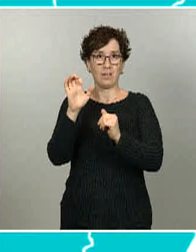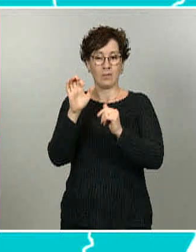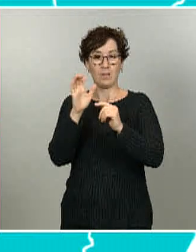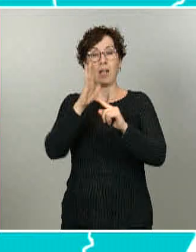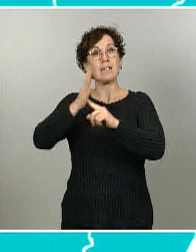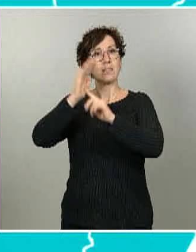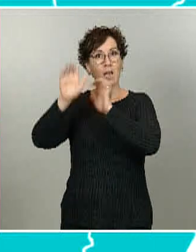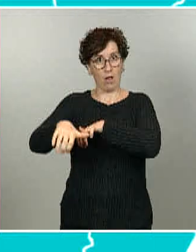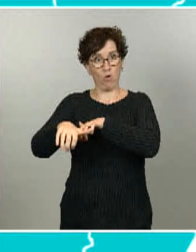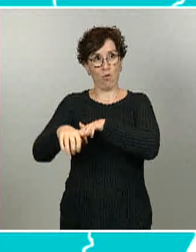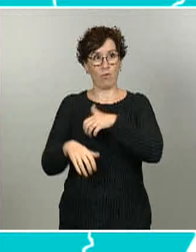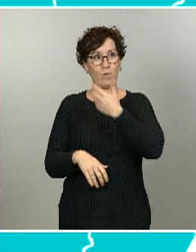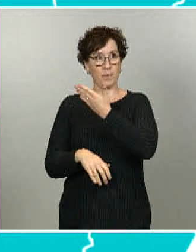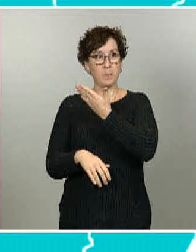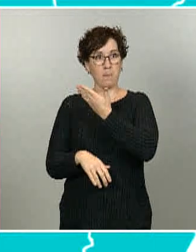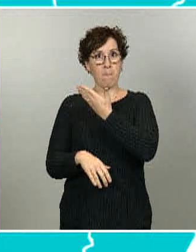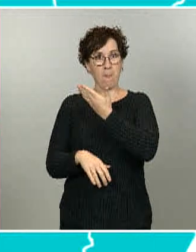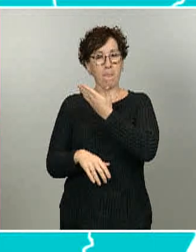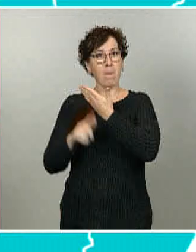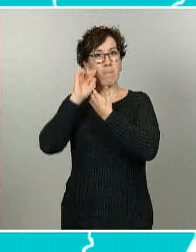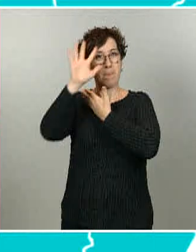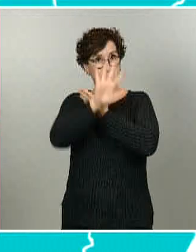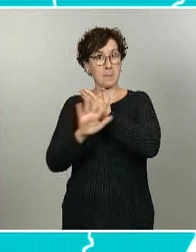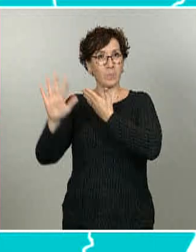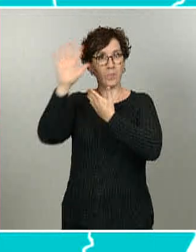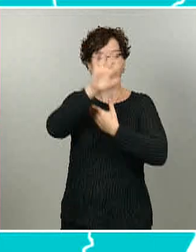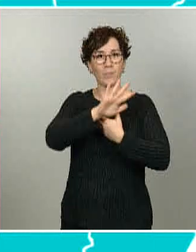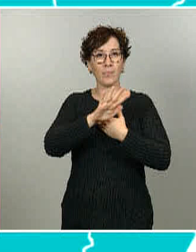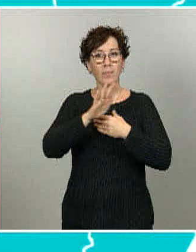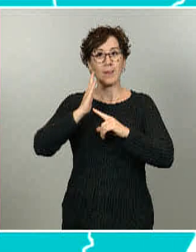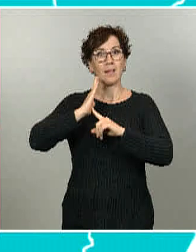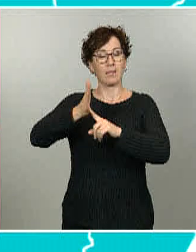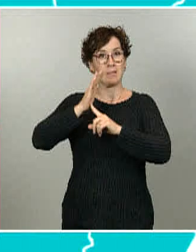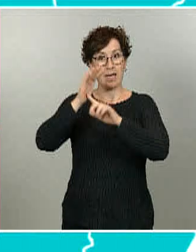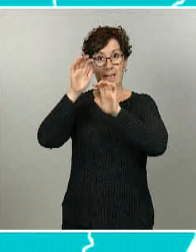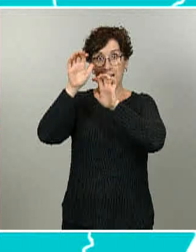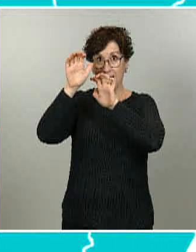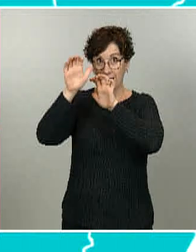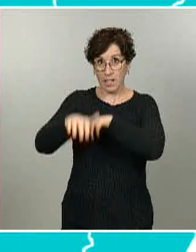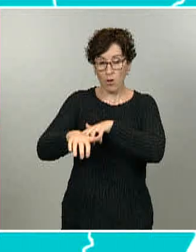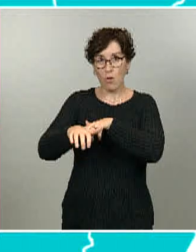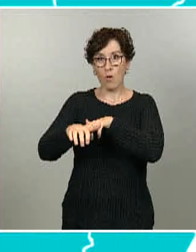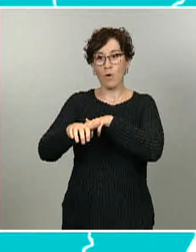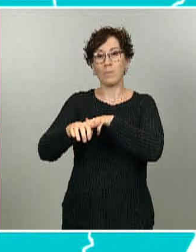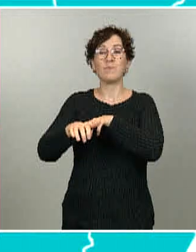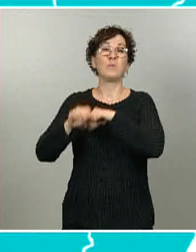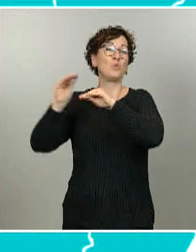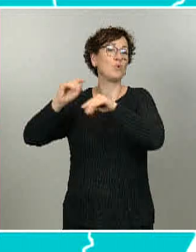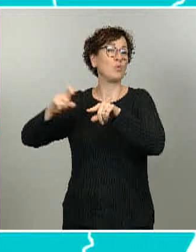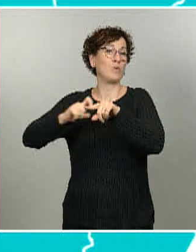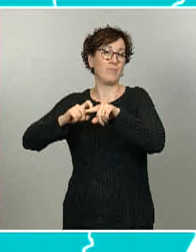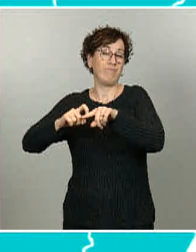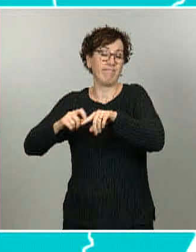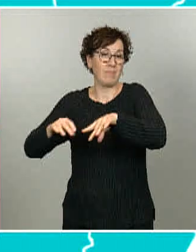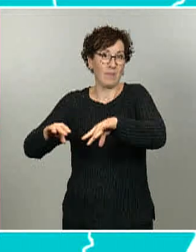ahora más ampliada en el mapa. En Castilla y León, por la idiosincrasia de su territorio y la